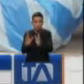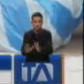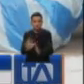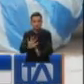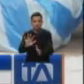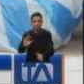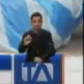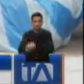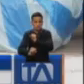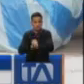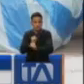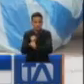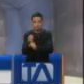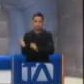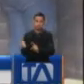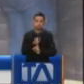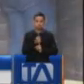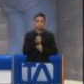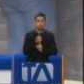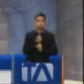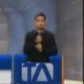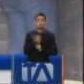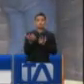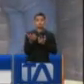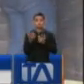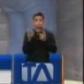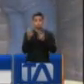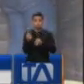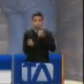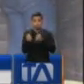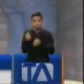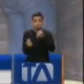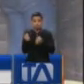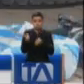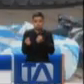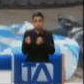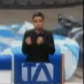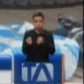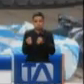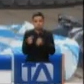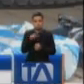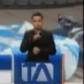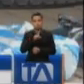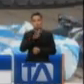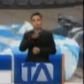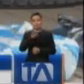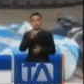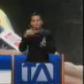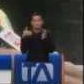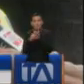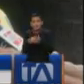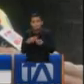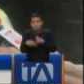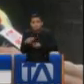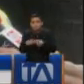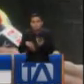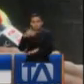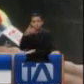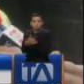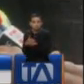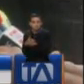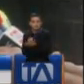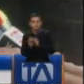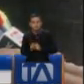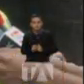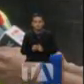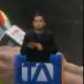55 años fue detenido y se sacaron de circulación 140 mil dosis de marihuana creepy. Estamos hablando que